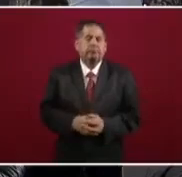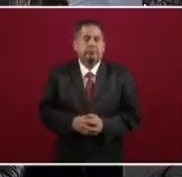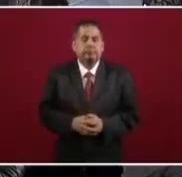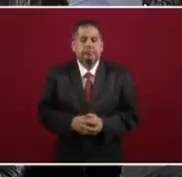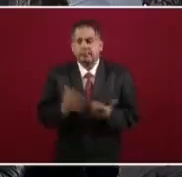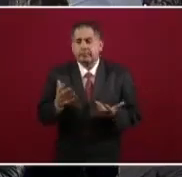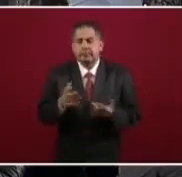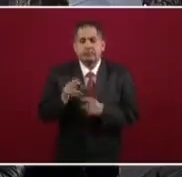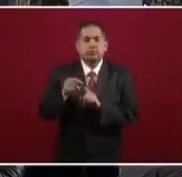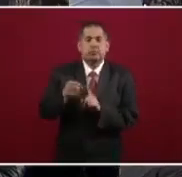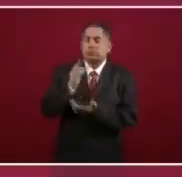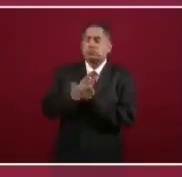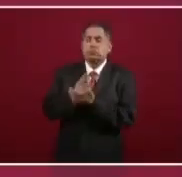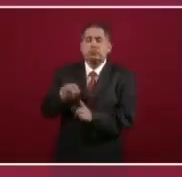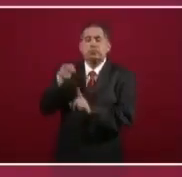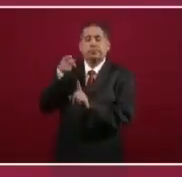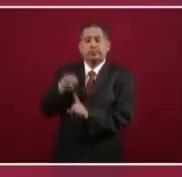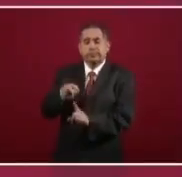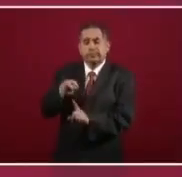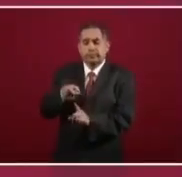ya no es él